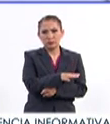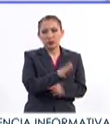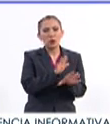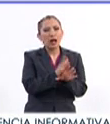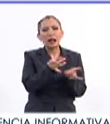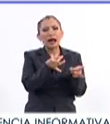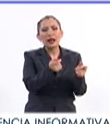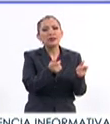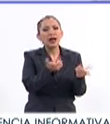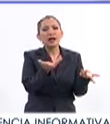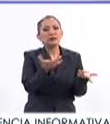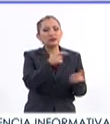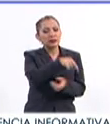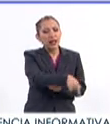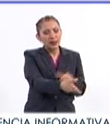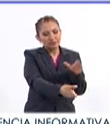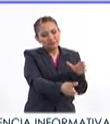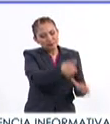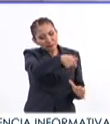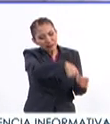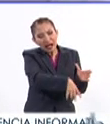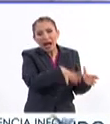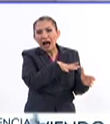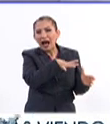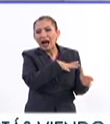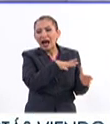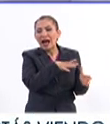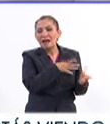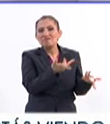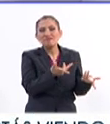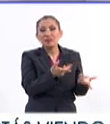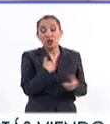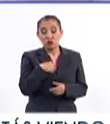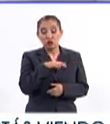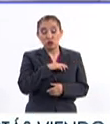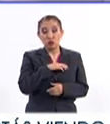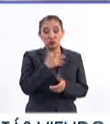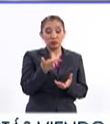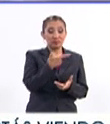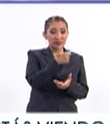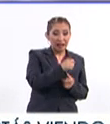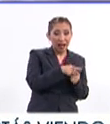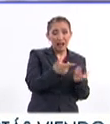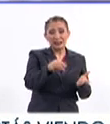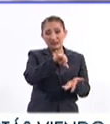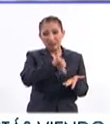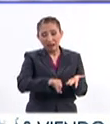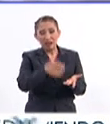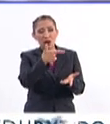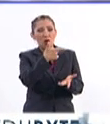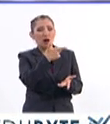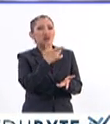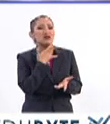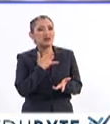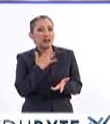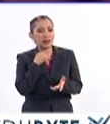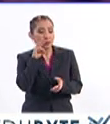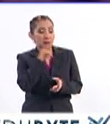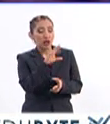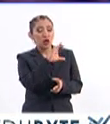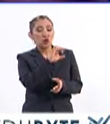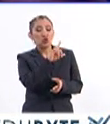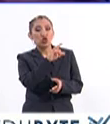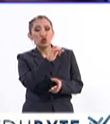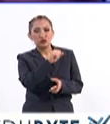¿Qué calidad tiene el crudo mexicano? Mira, en esencia, el origen de nuestros crudos es, en términos muy generales, serán crudos